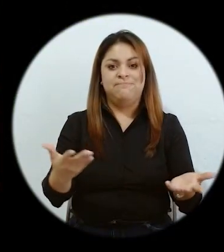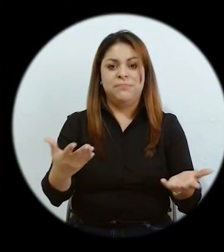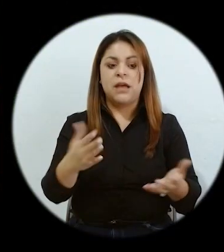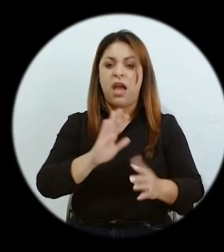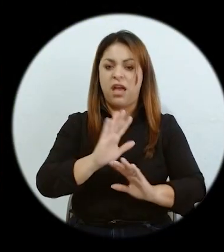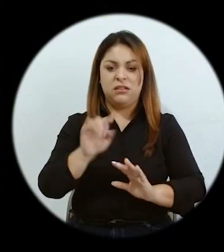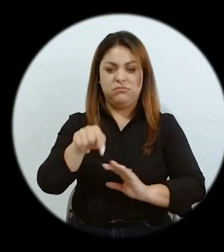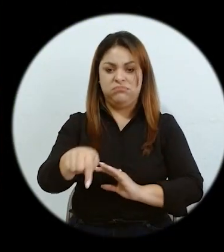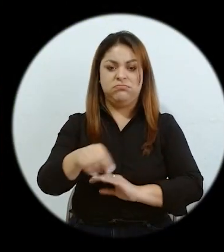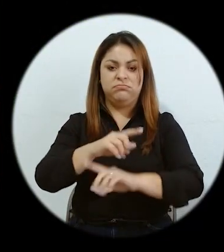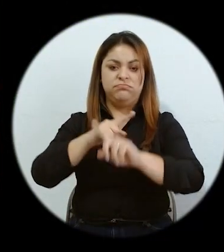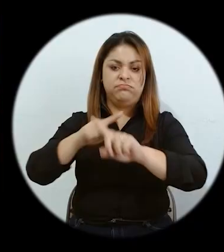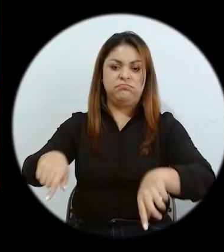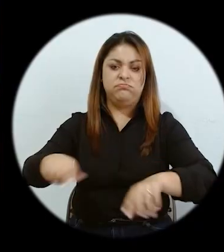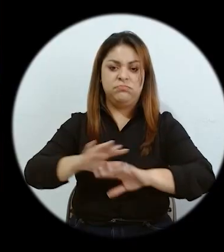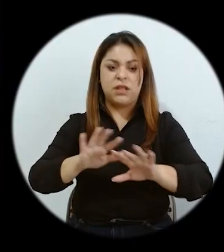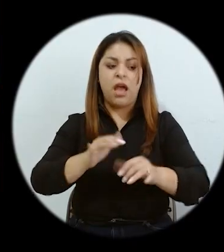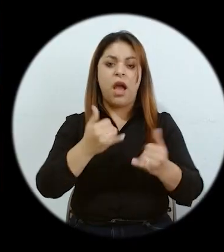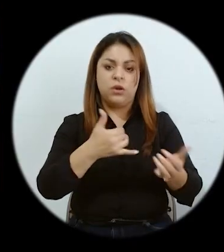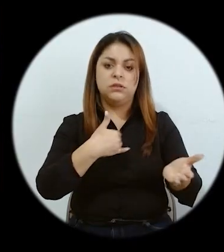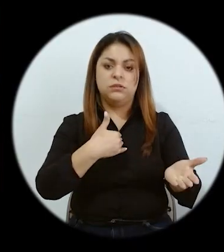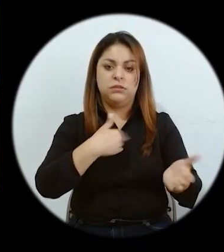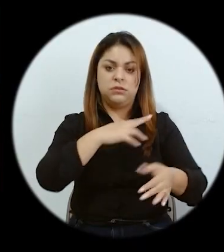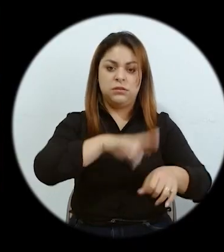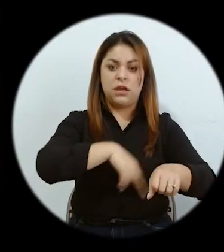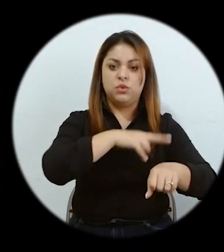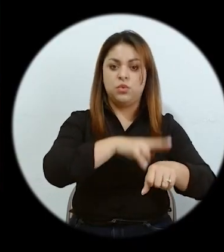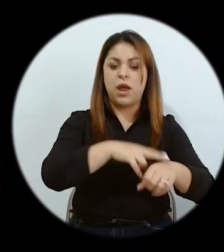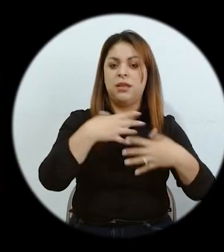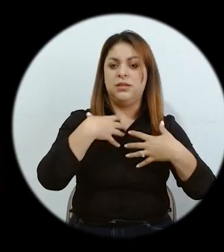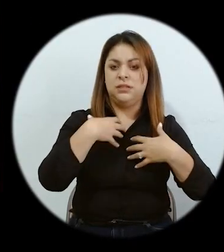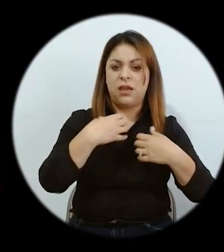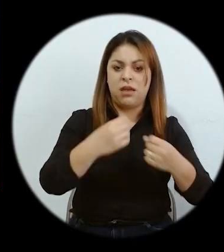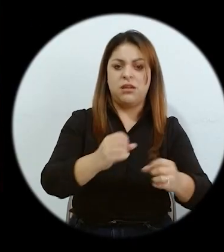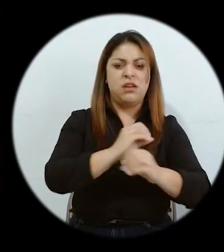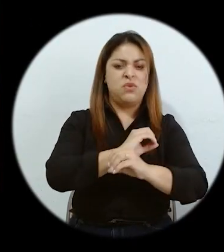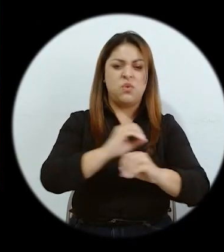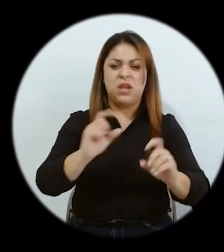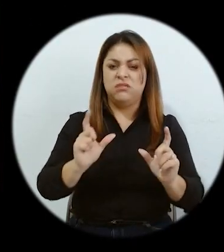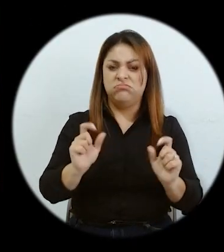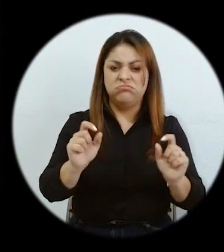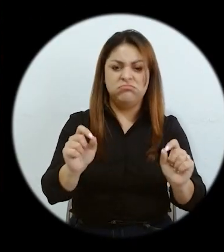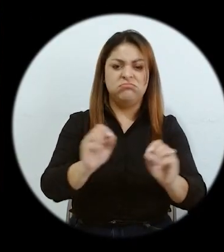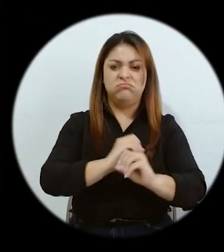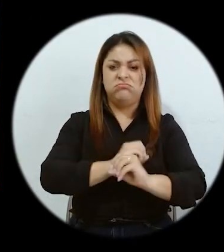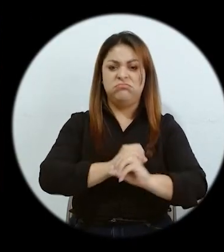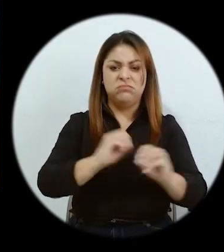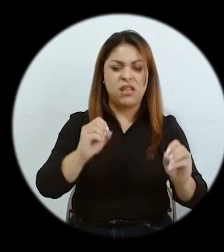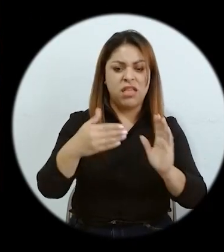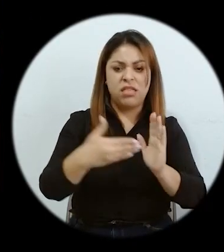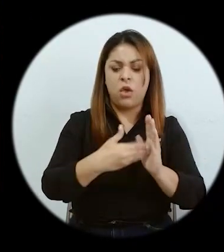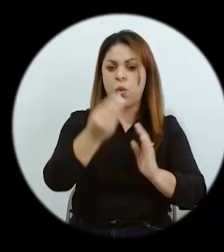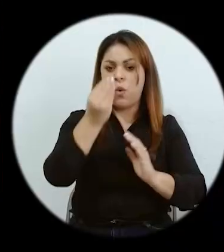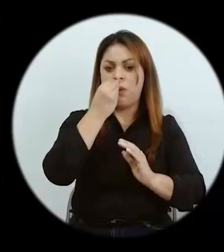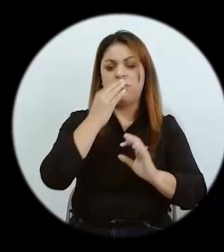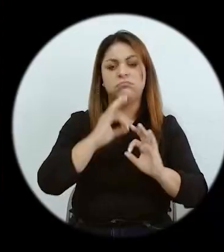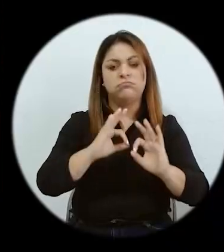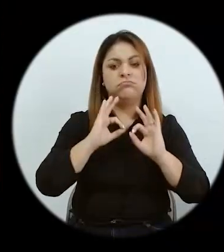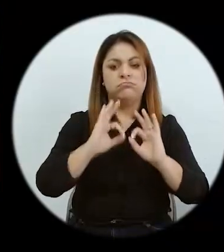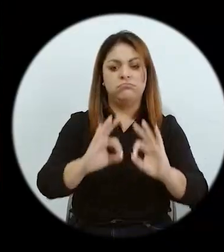comer comida saludable, comida sana, comida que no les va a hacer ningún cáncer ni les va a hacer ningún daño